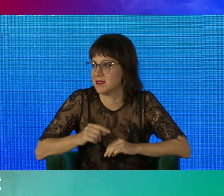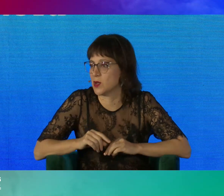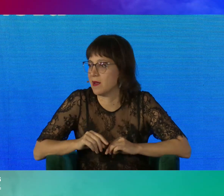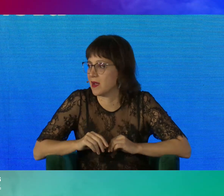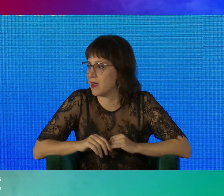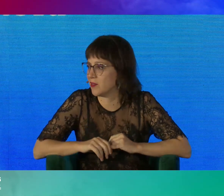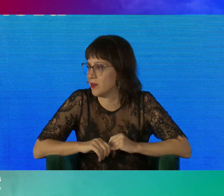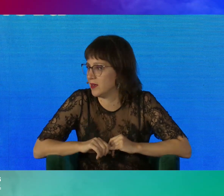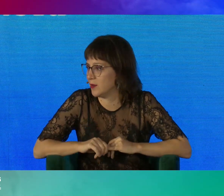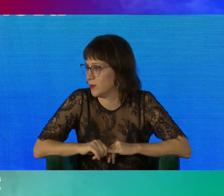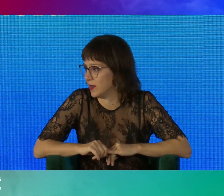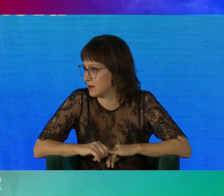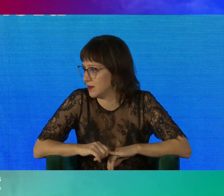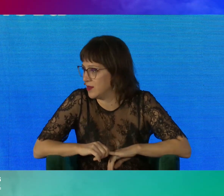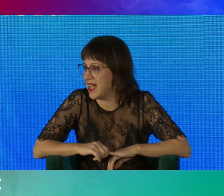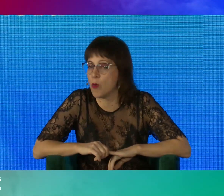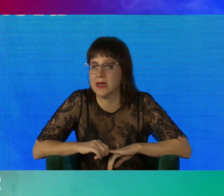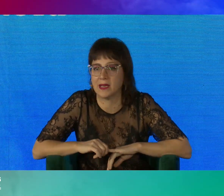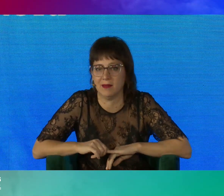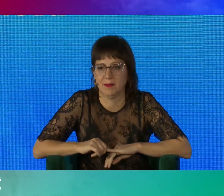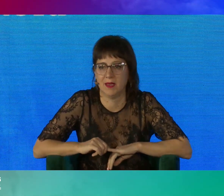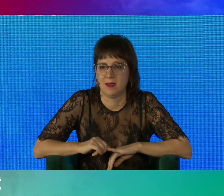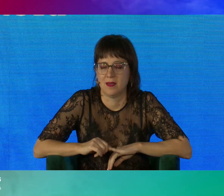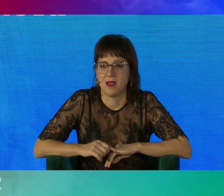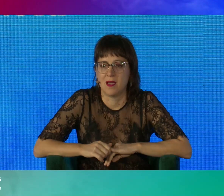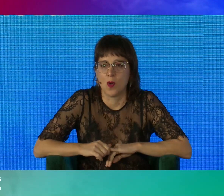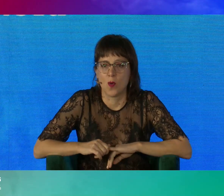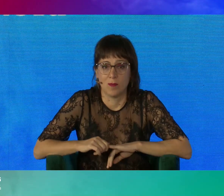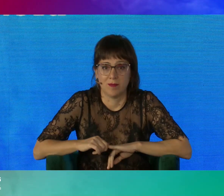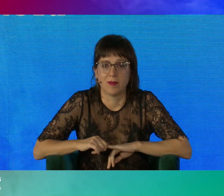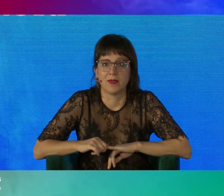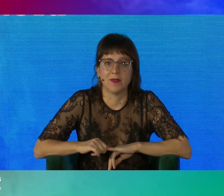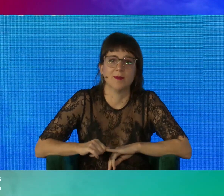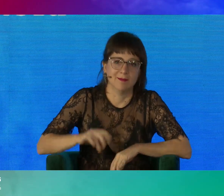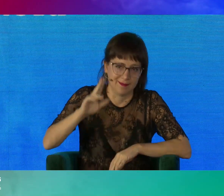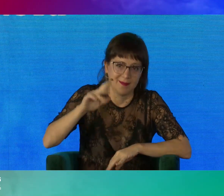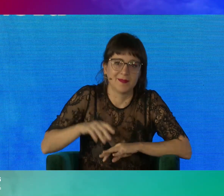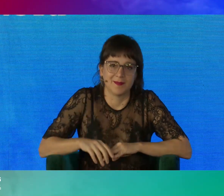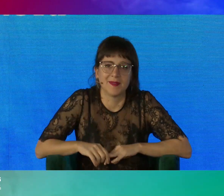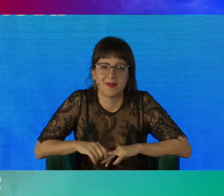Una, Xiomara Castro en Honduras, ¿no? La única.